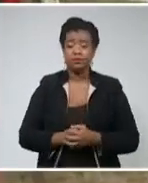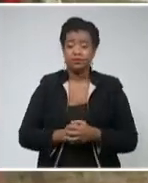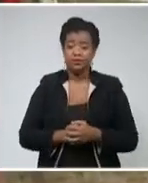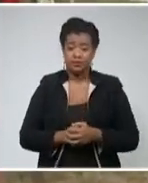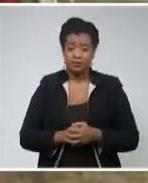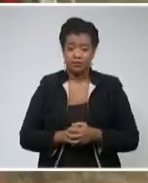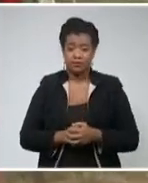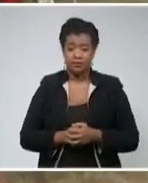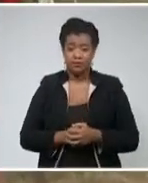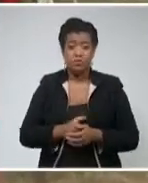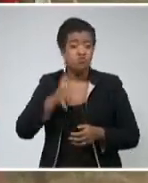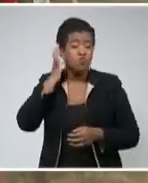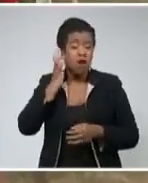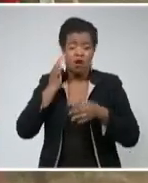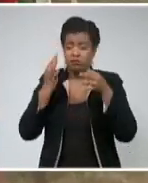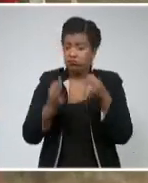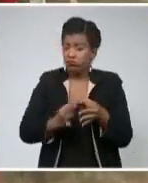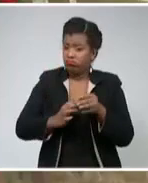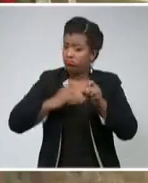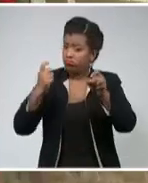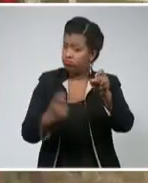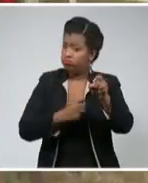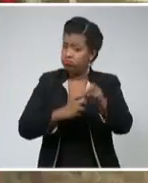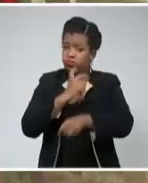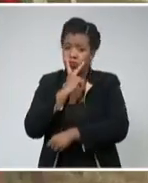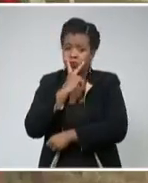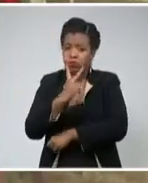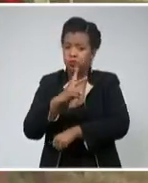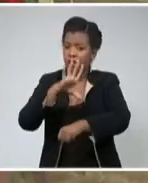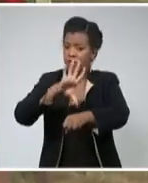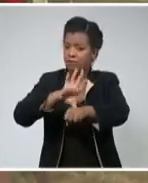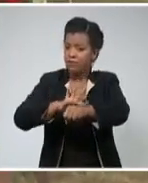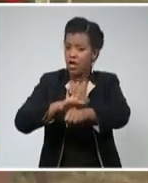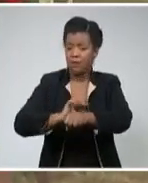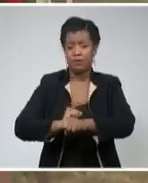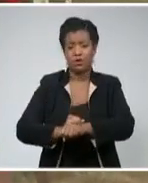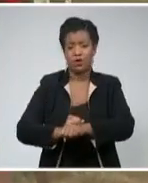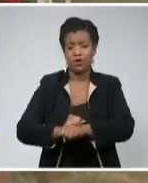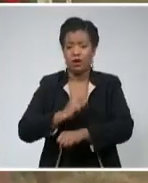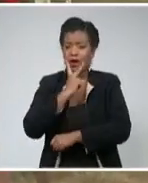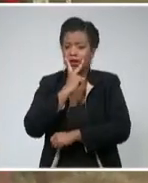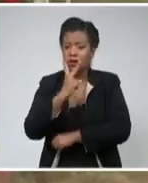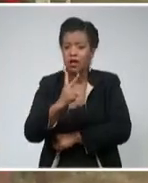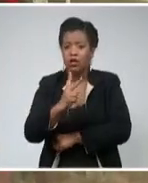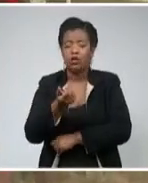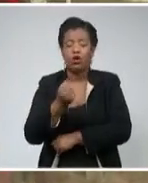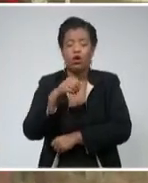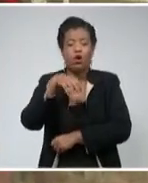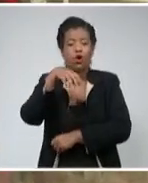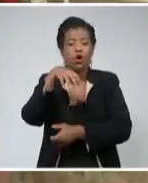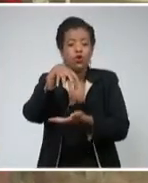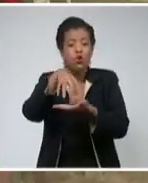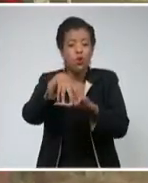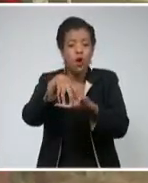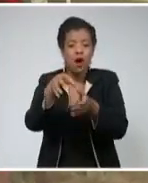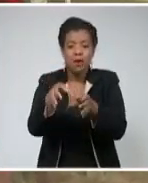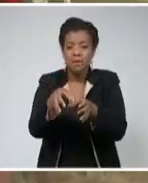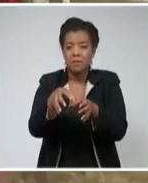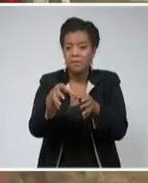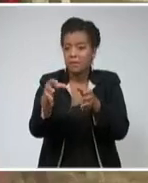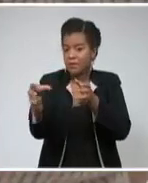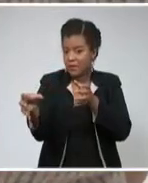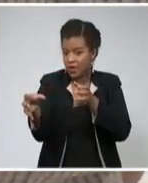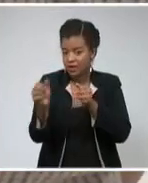primera trinchera de combate, atendiendo los enfermos, atendiendo los centros de aislamiento, en la